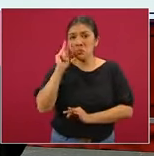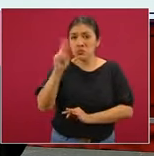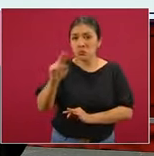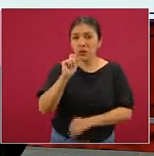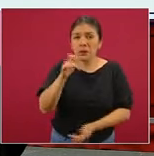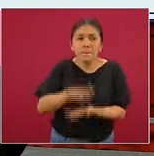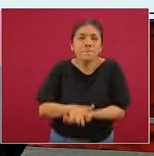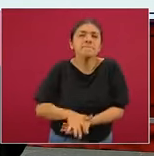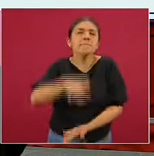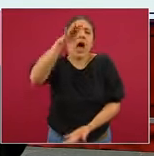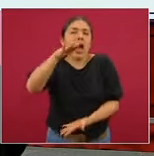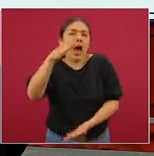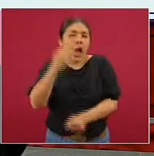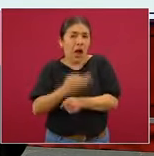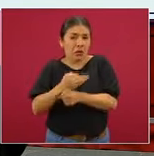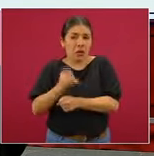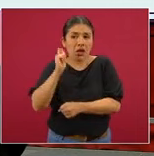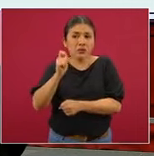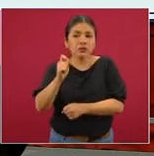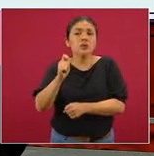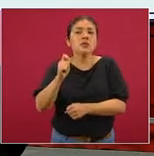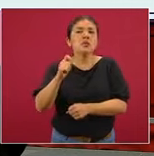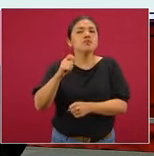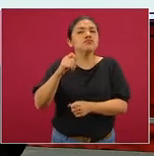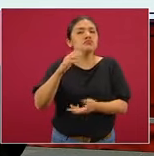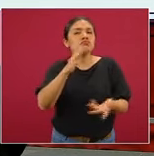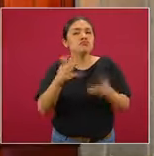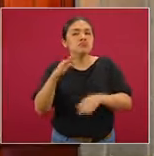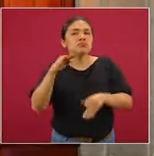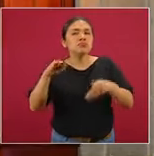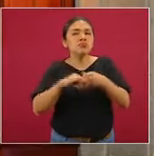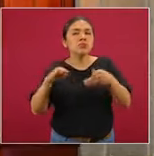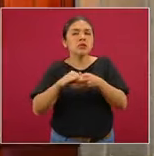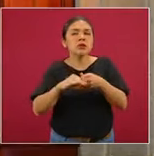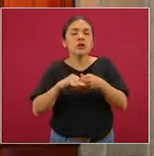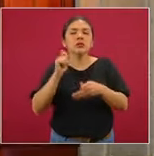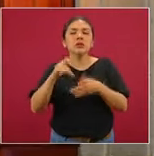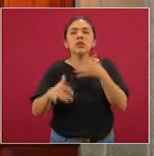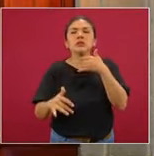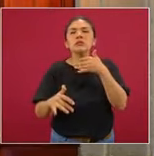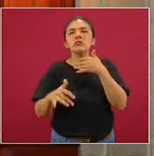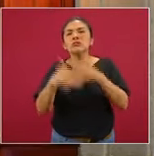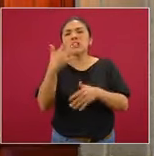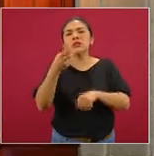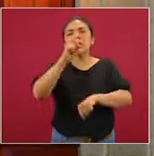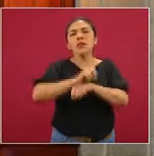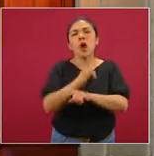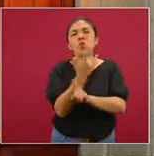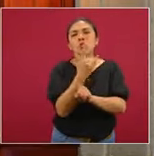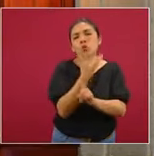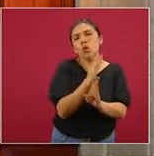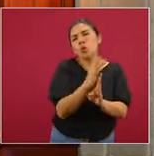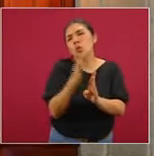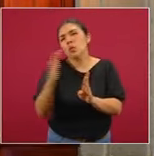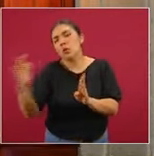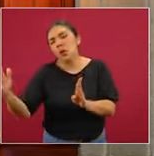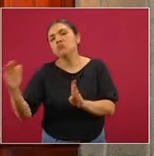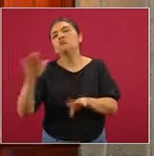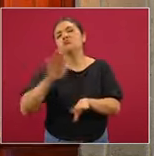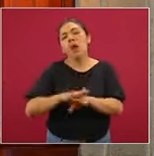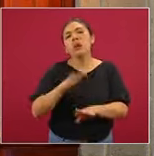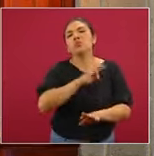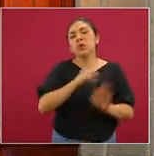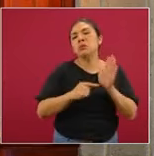gran mayoría de ellos están confirmados aproximadamente desde la quincena de julio y de ahí para adelante tienen